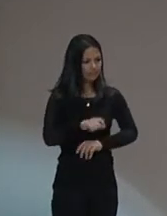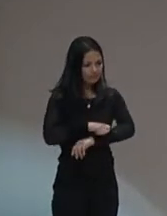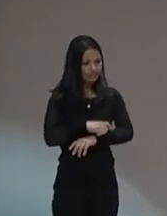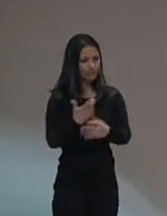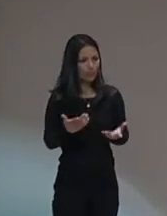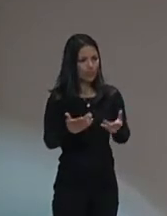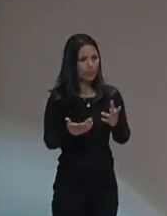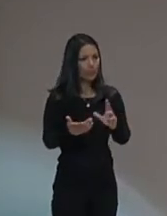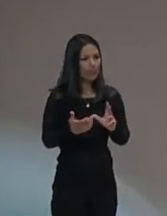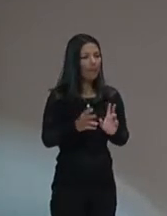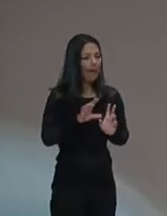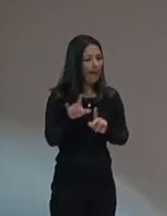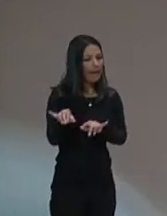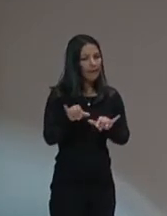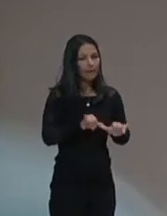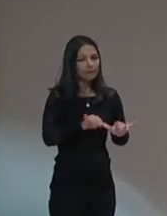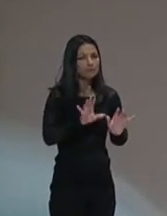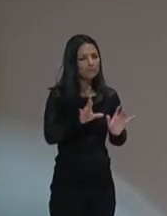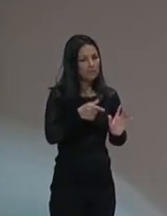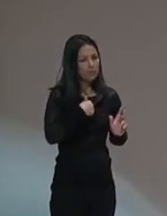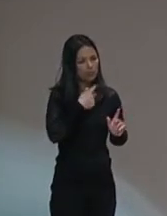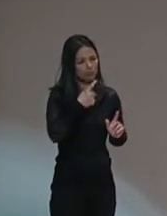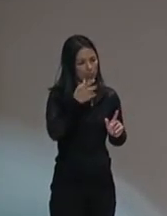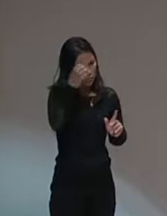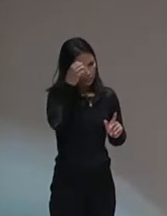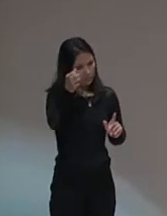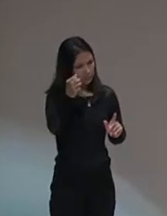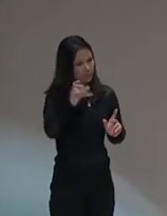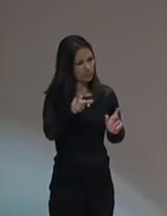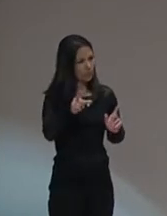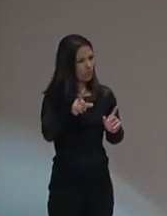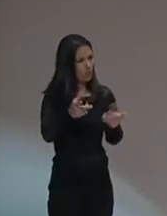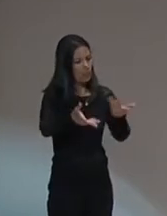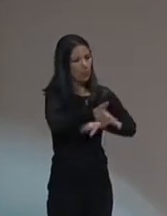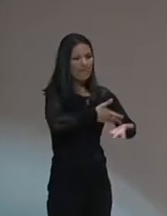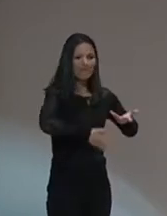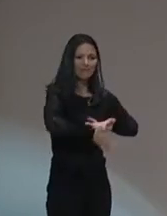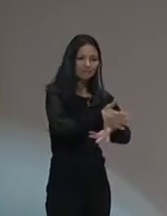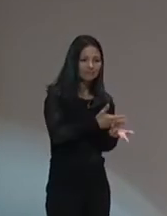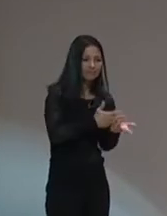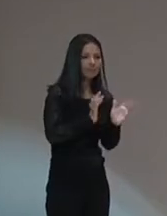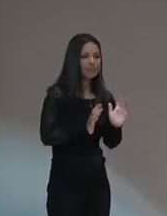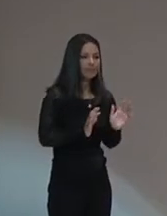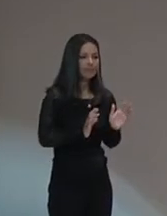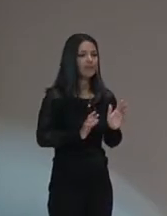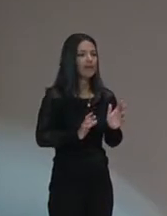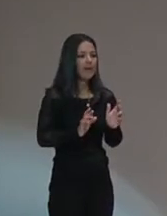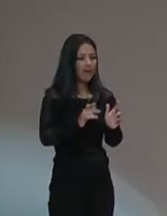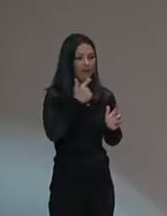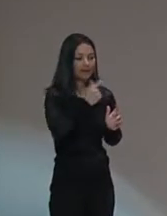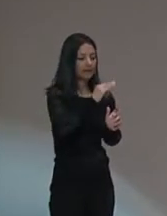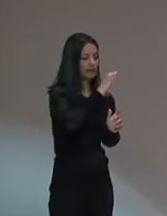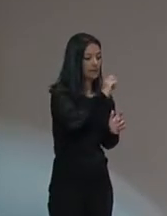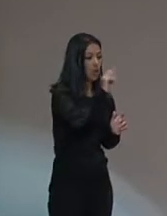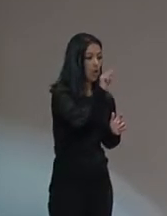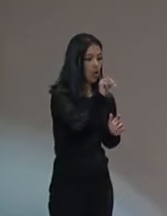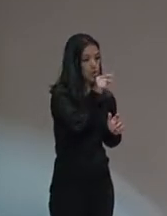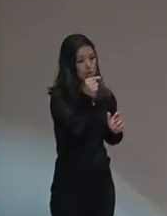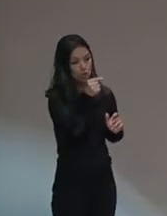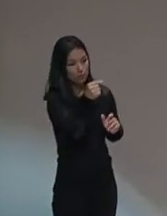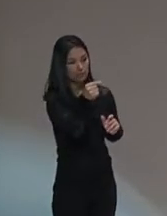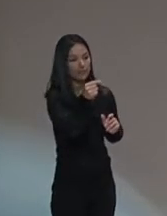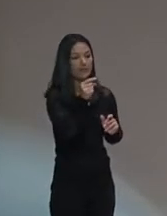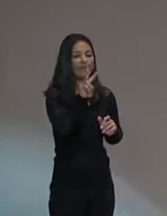de conceptos vinculantes como la convivencia, es decir, con raya vivencia,